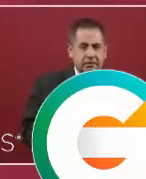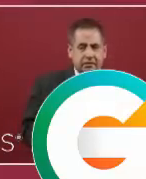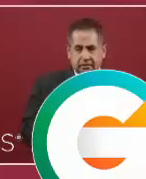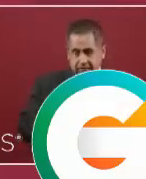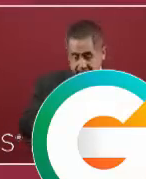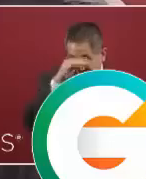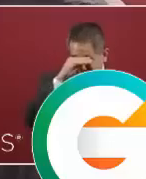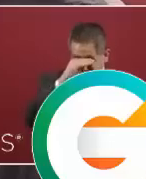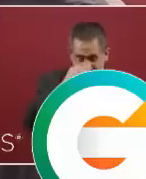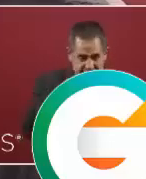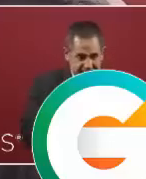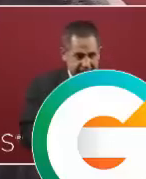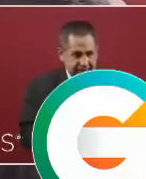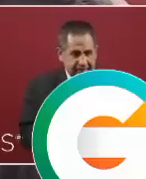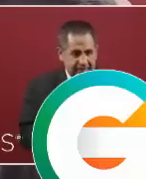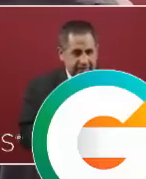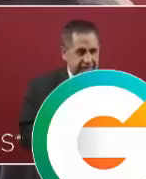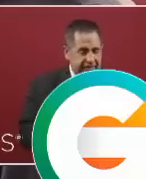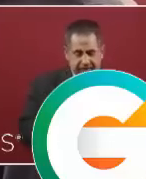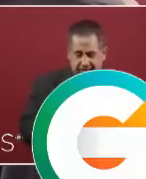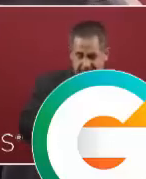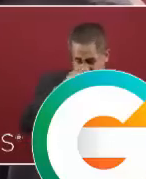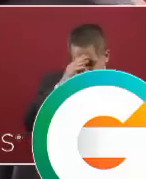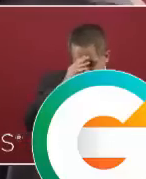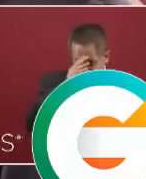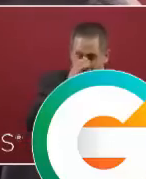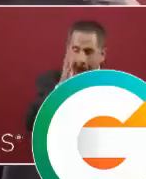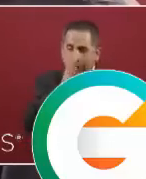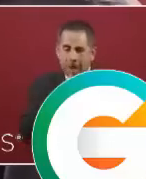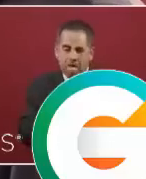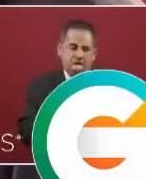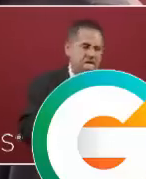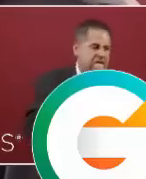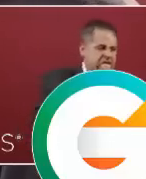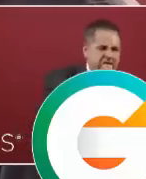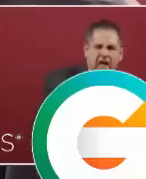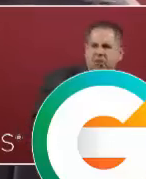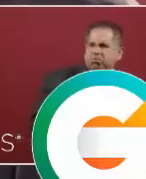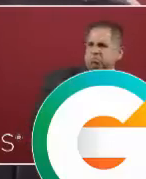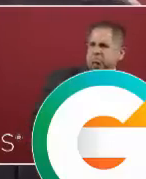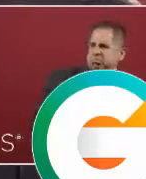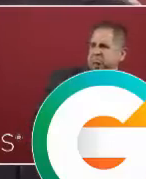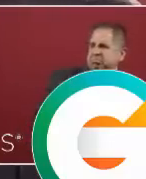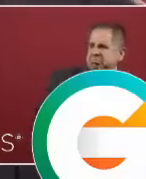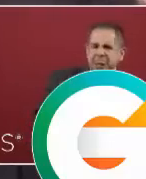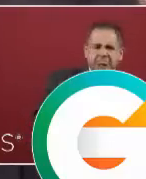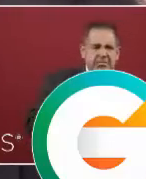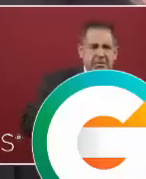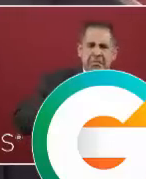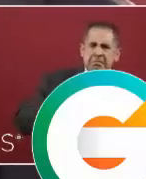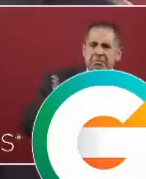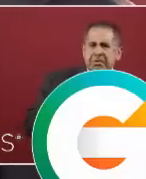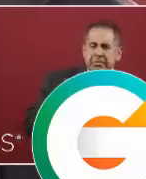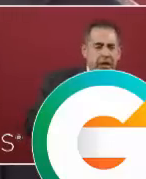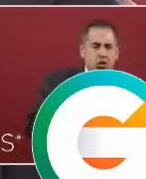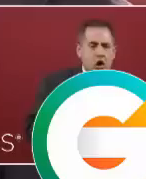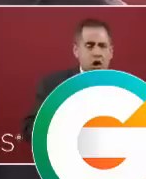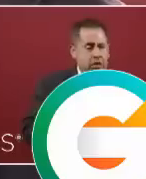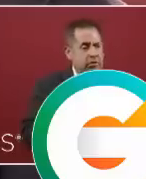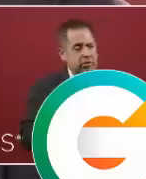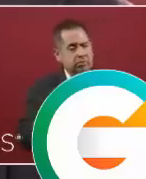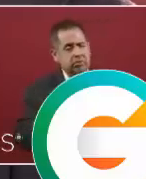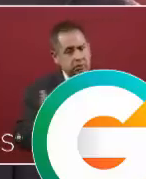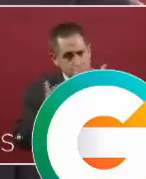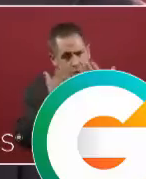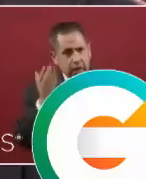tentados a tomar el camino de las conductas antisociales y que tengan la opción de poder trabajar, de poder